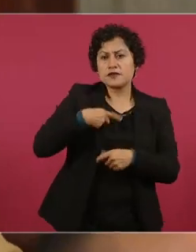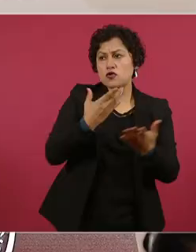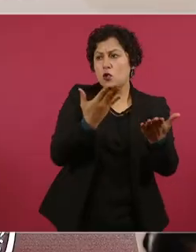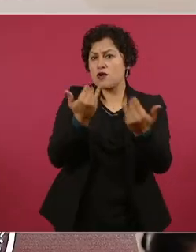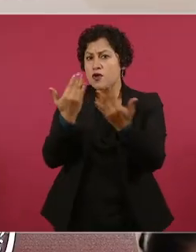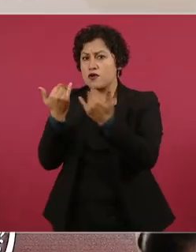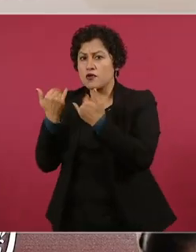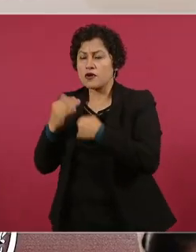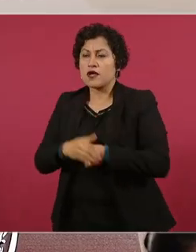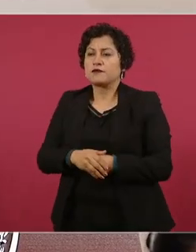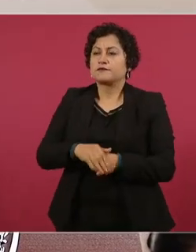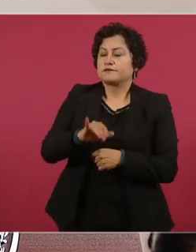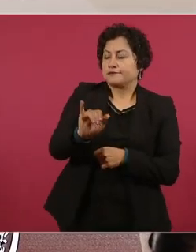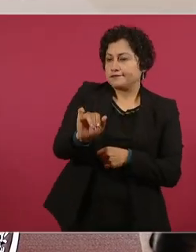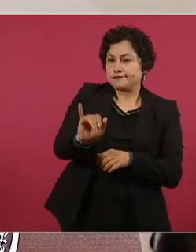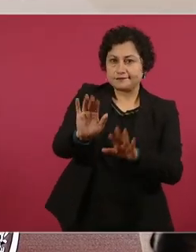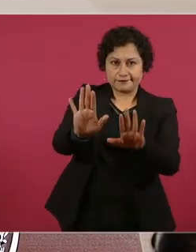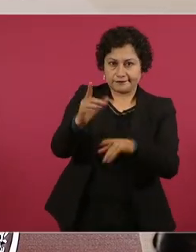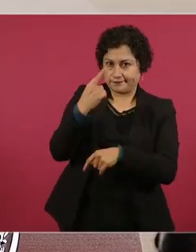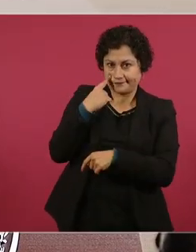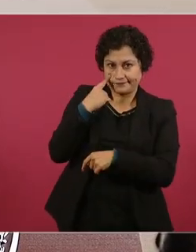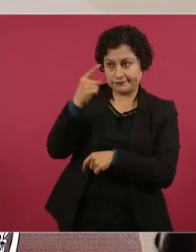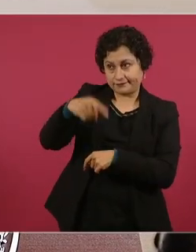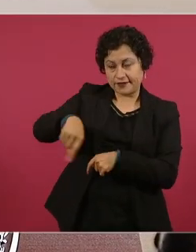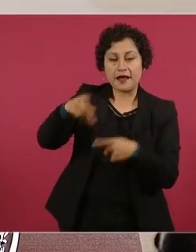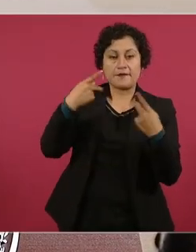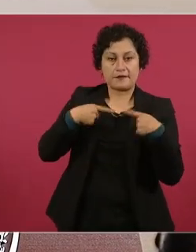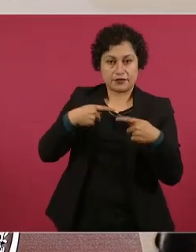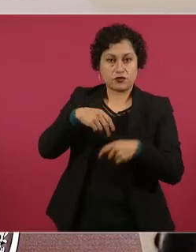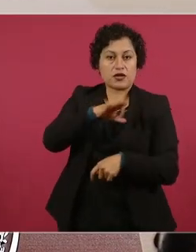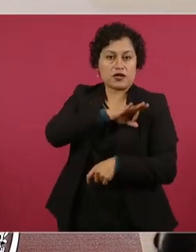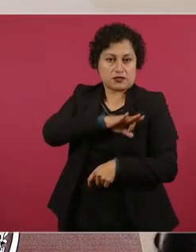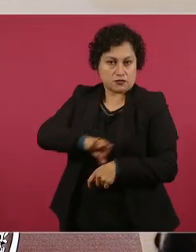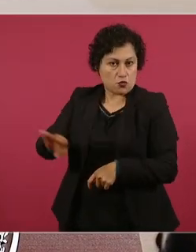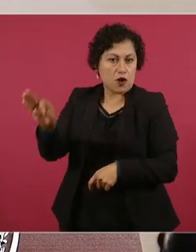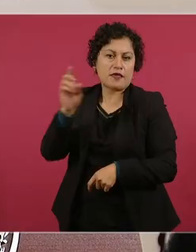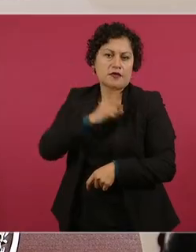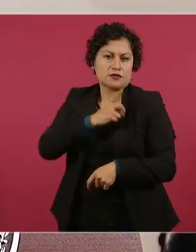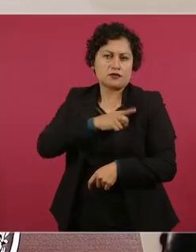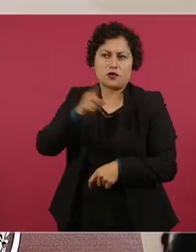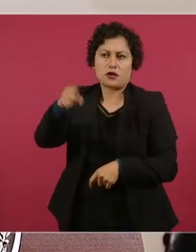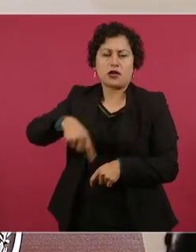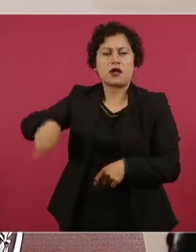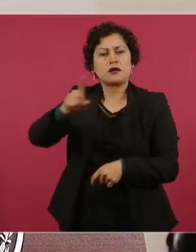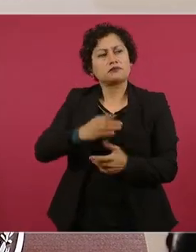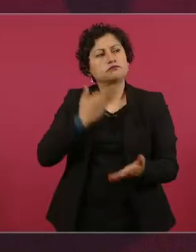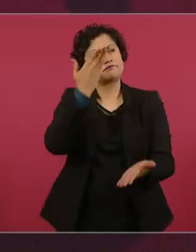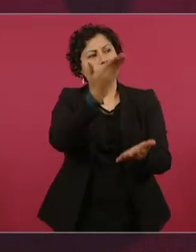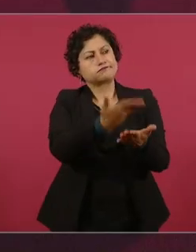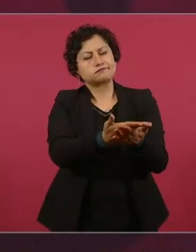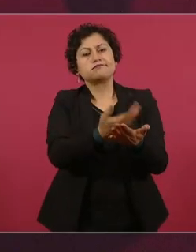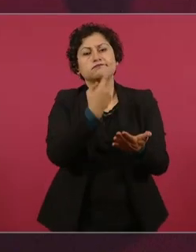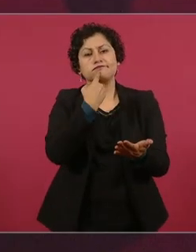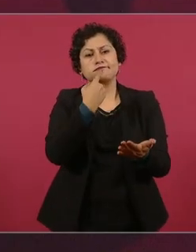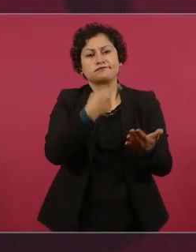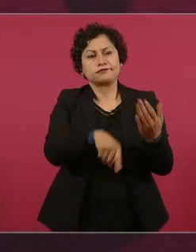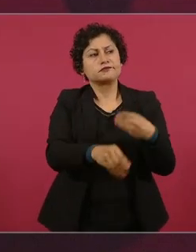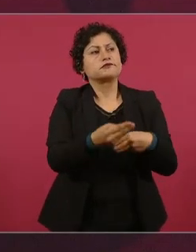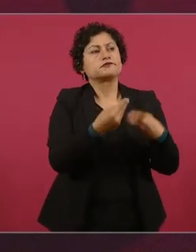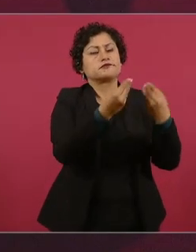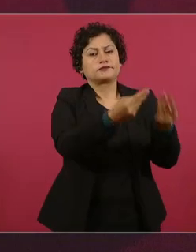gente puede por sí misma hacer su solicitud. No son menores de edad,